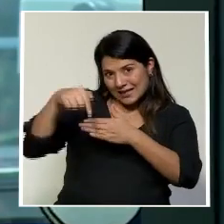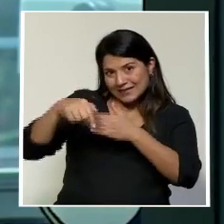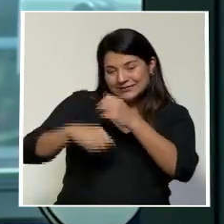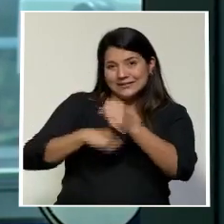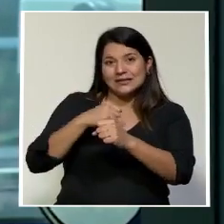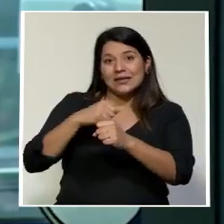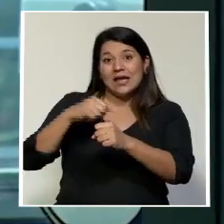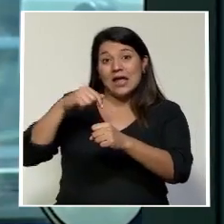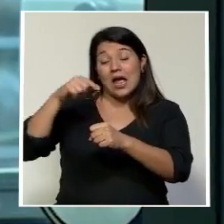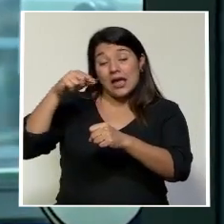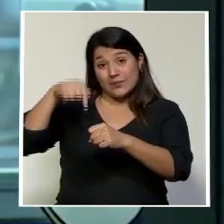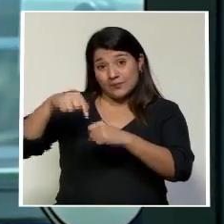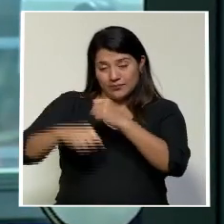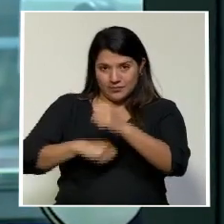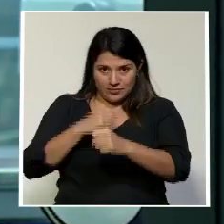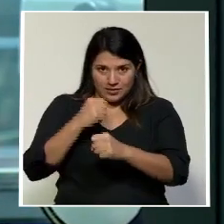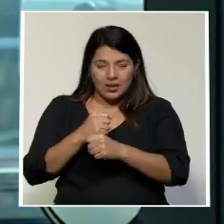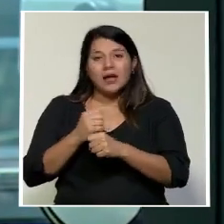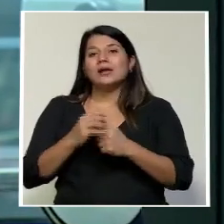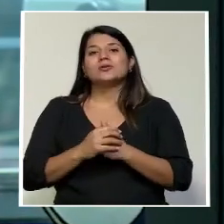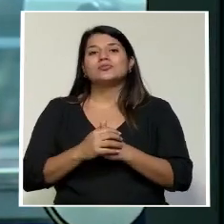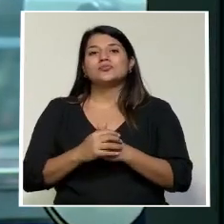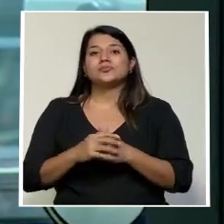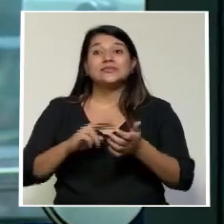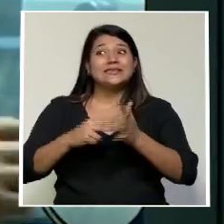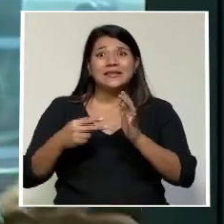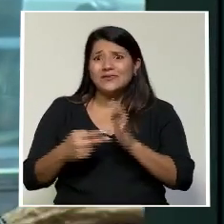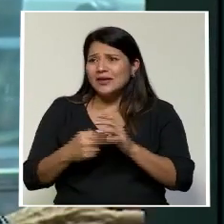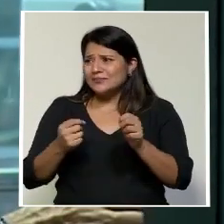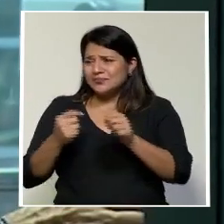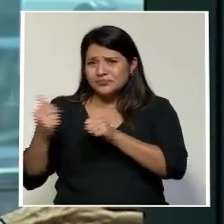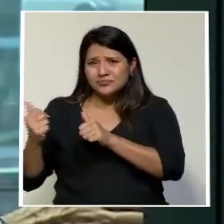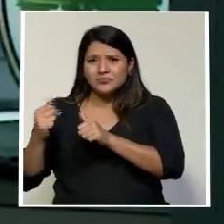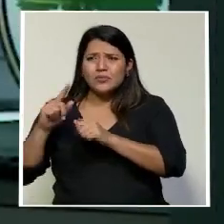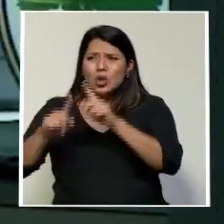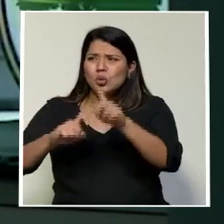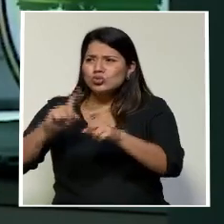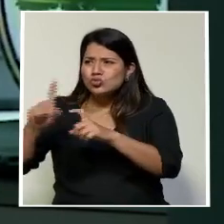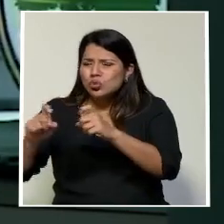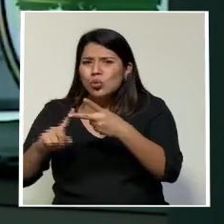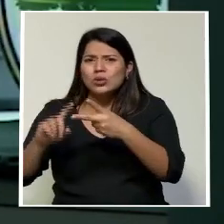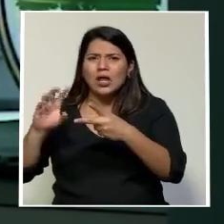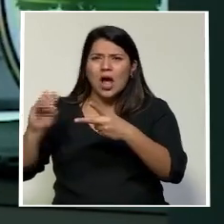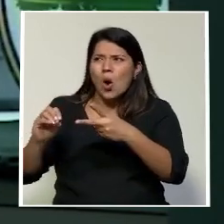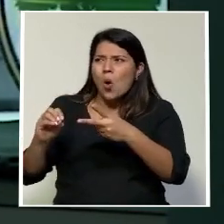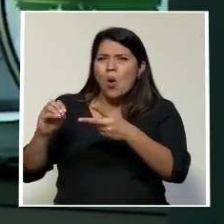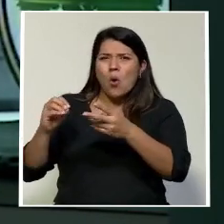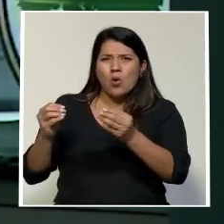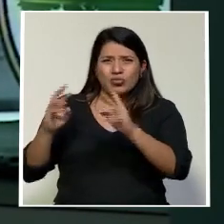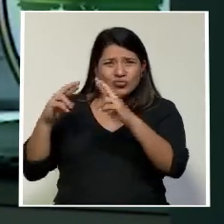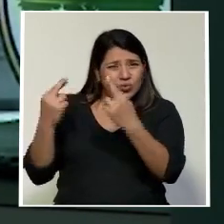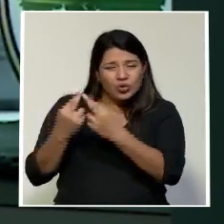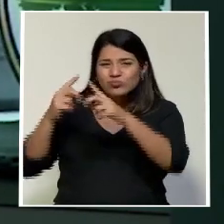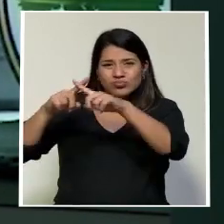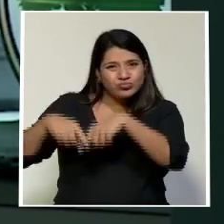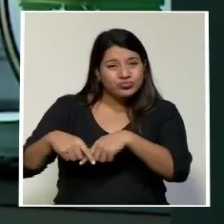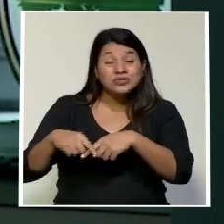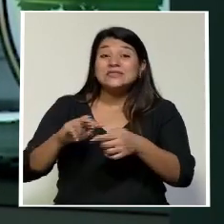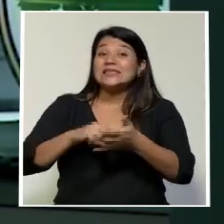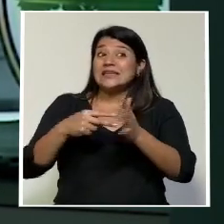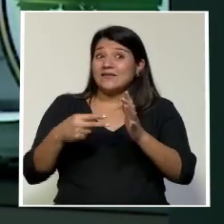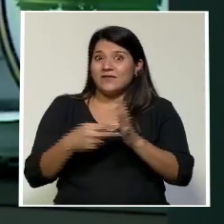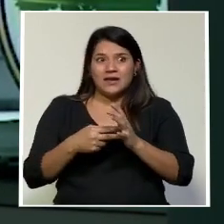y que se exime de cualquier tipo de consultas o audiencias. Con esta moción, el texto se vería entonces directamente en el